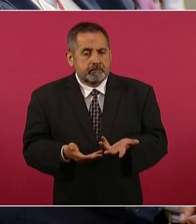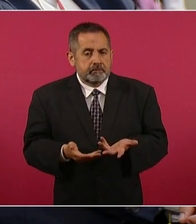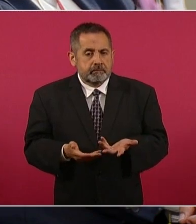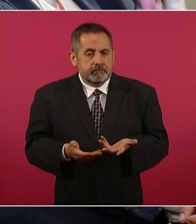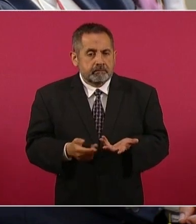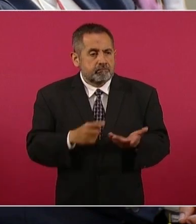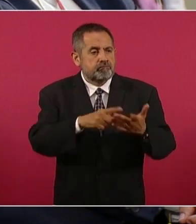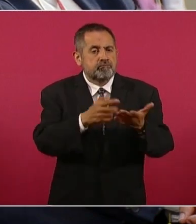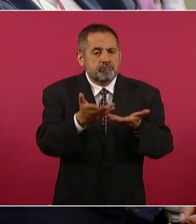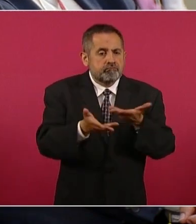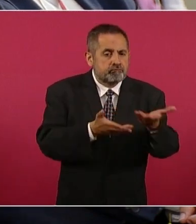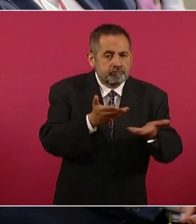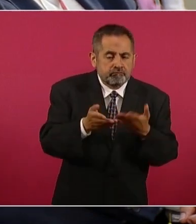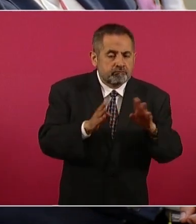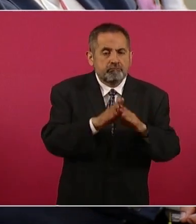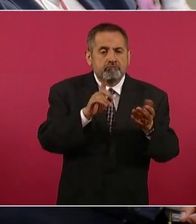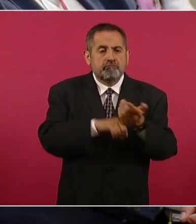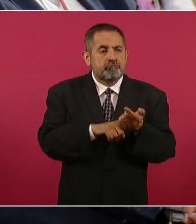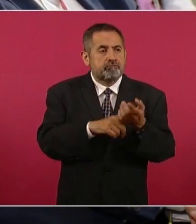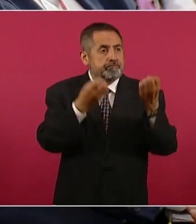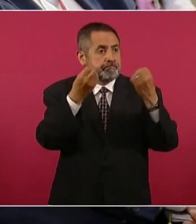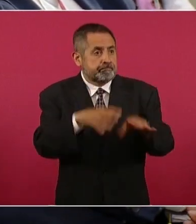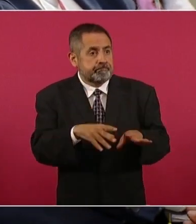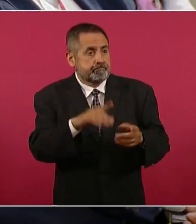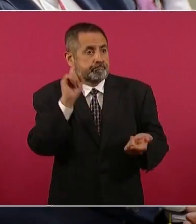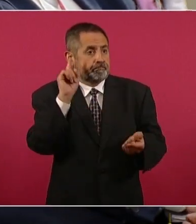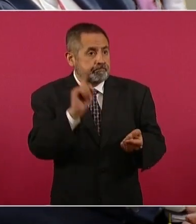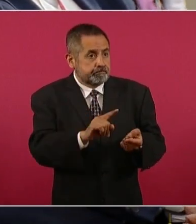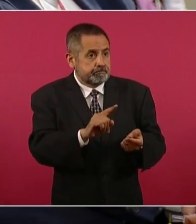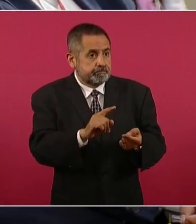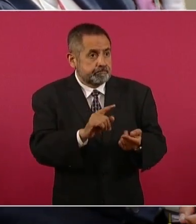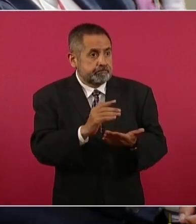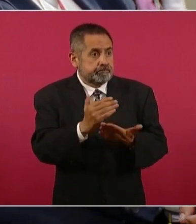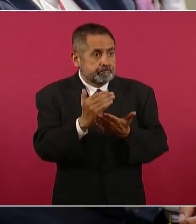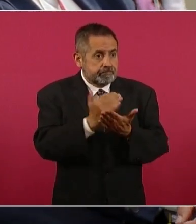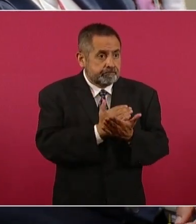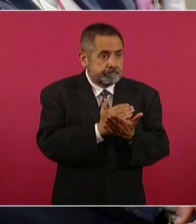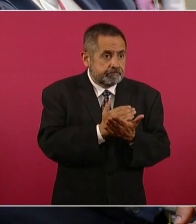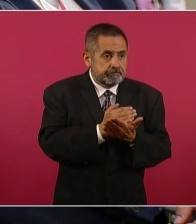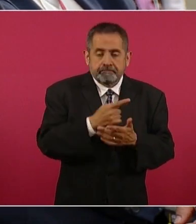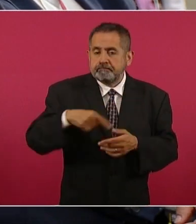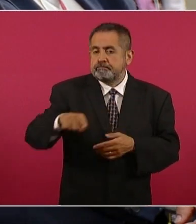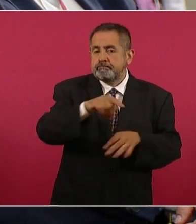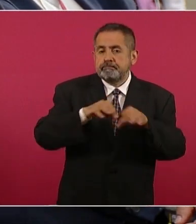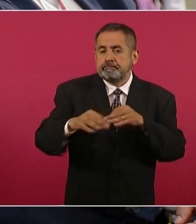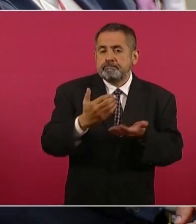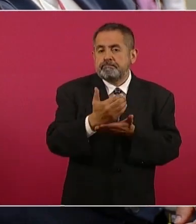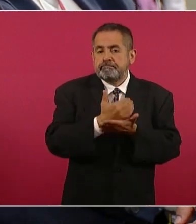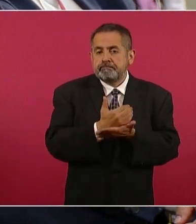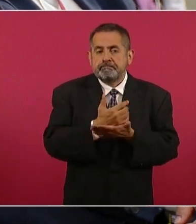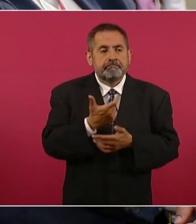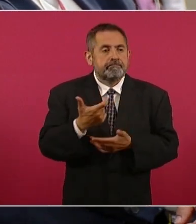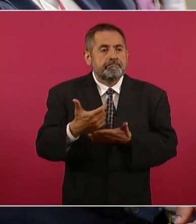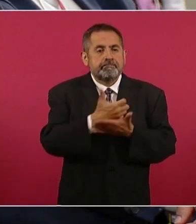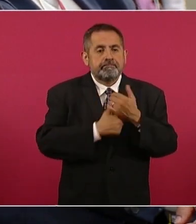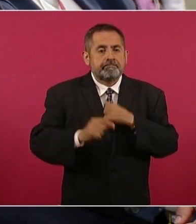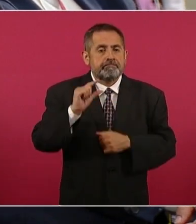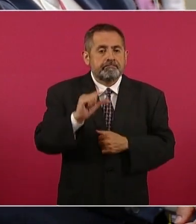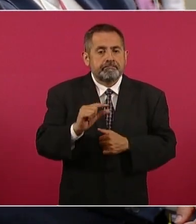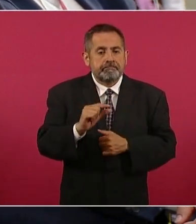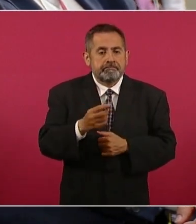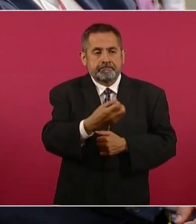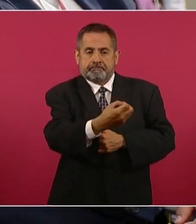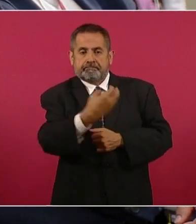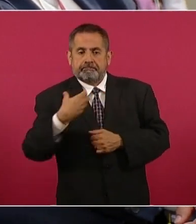sector servicios sí se contrae. Entonces, y estaba viendo, la pregunta sería,